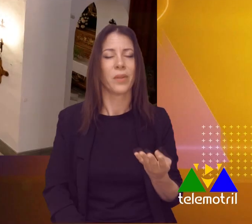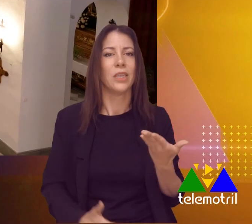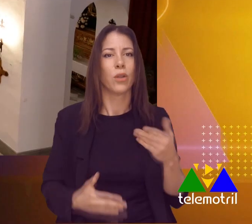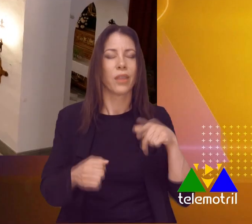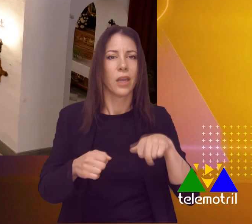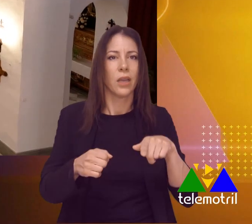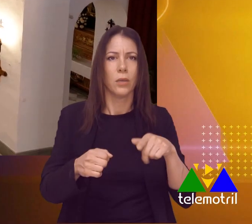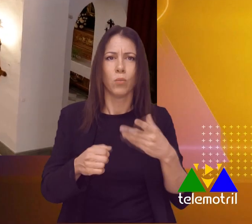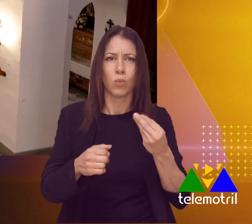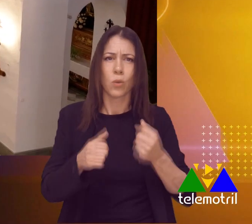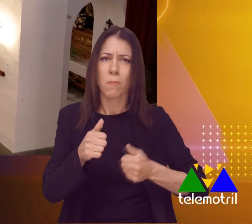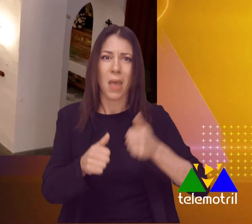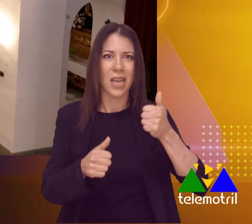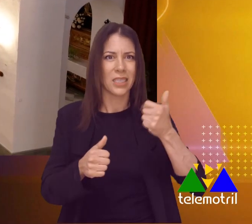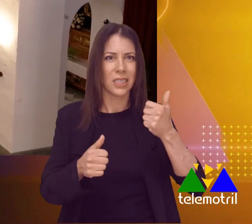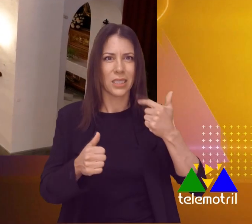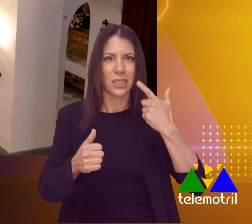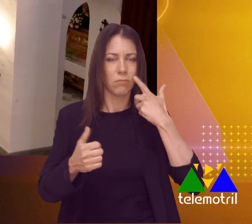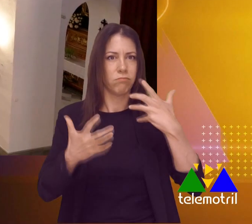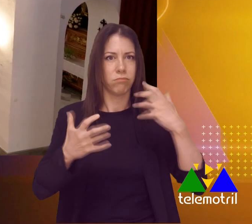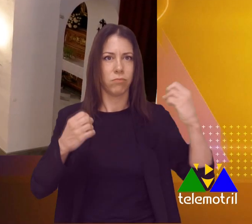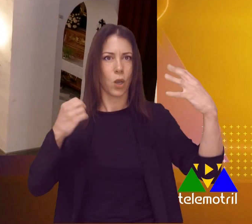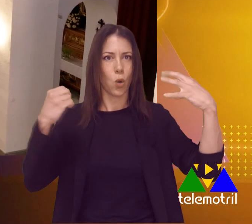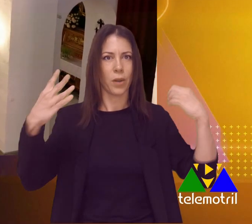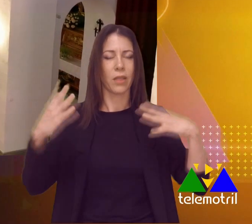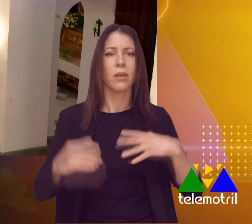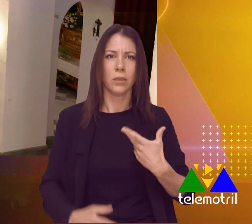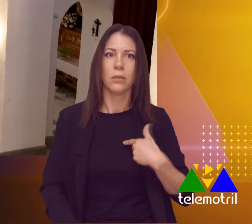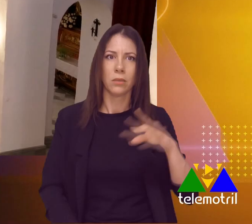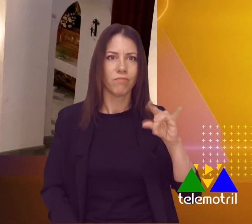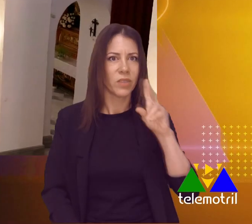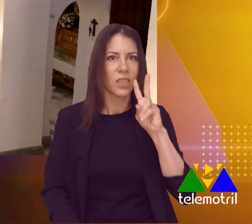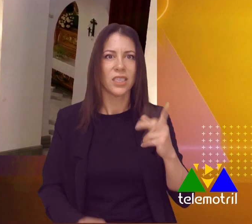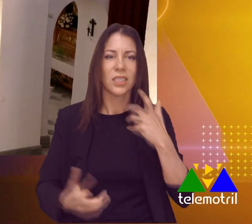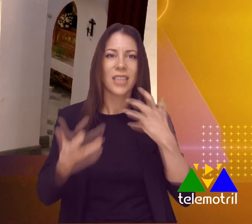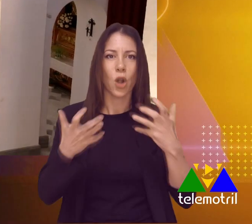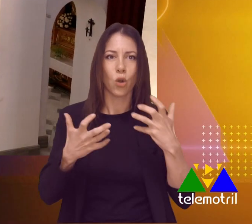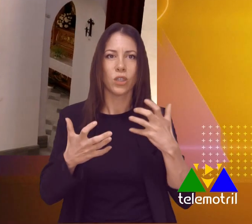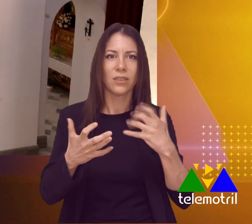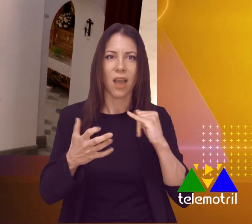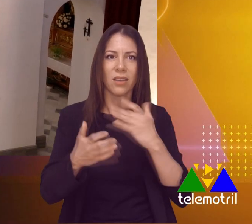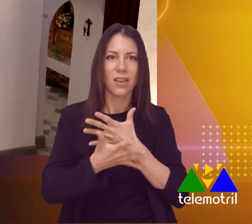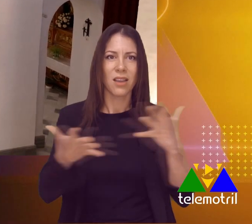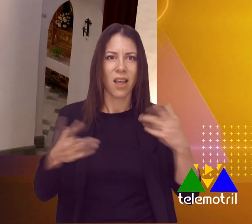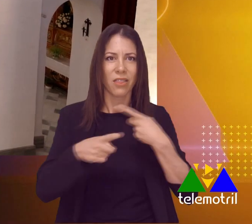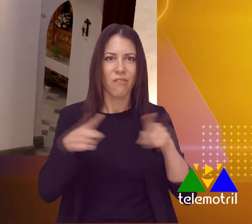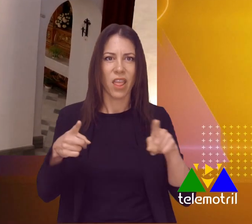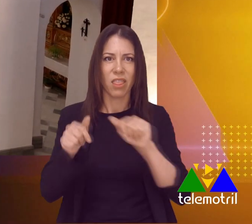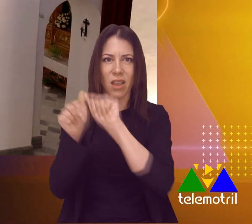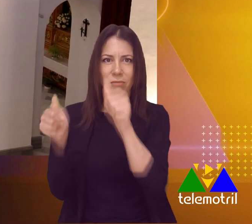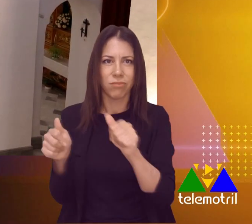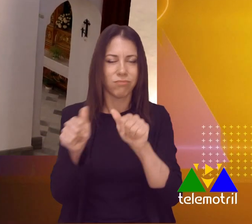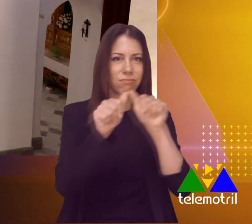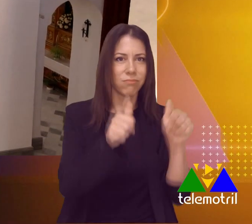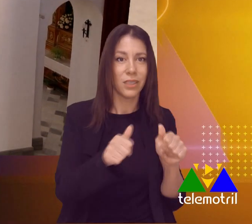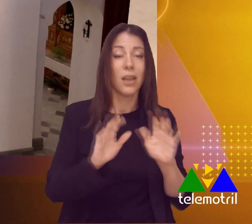un mucho más iluminado. Claro. Es cierto que se nota una gran diferencia en cuanto al diseño, como decimos, de mudéjar al